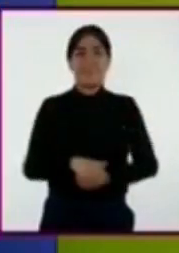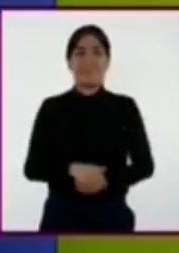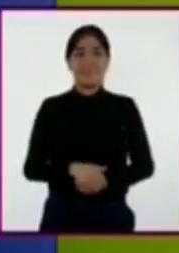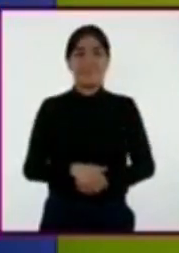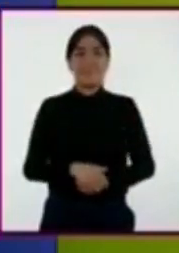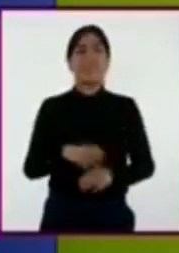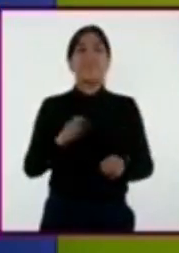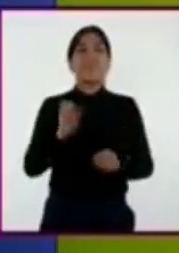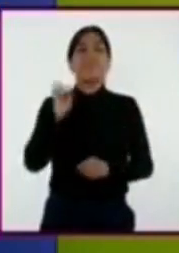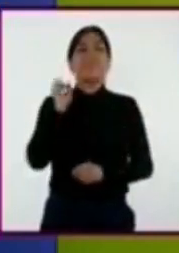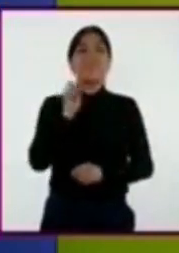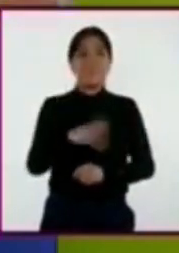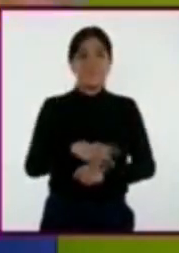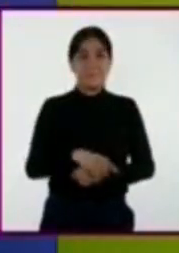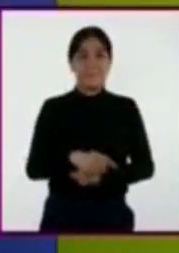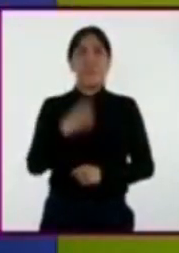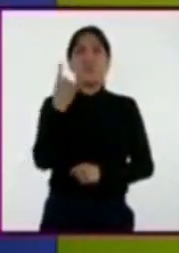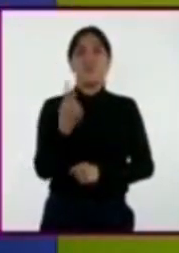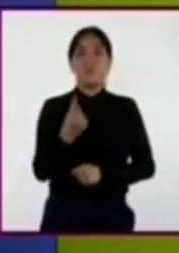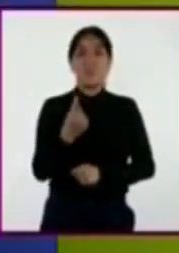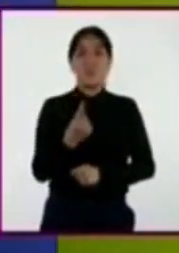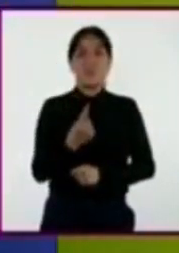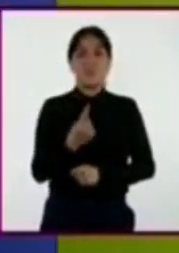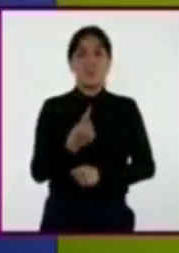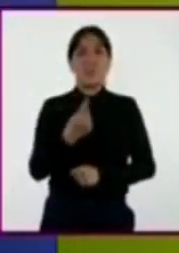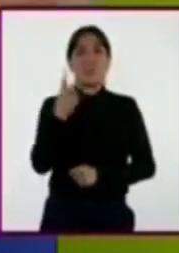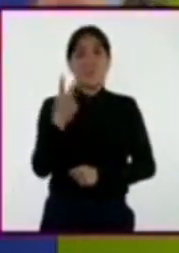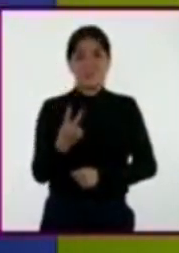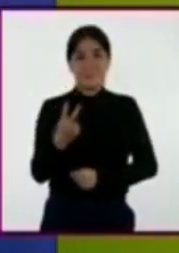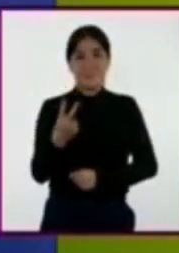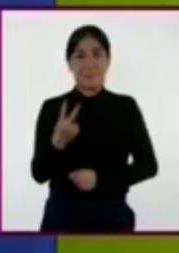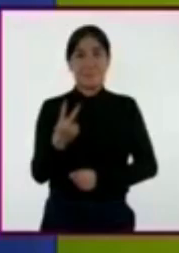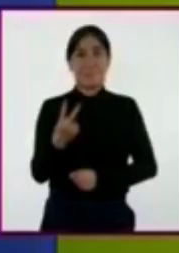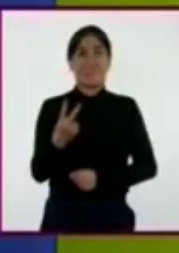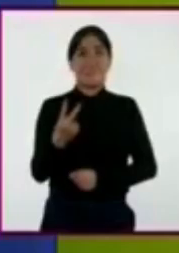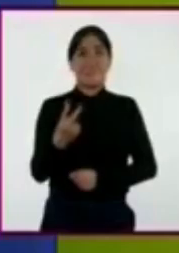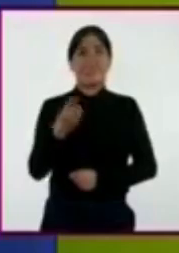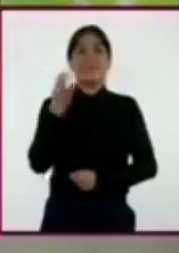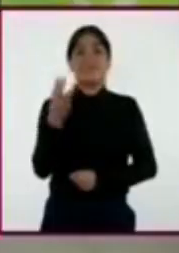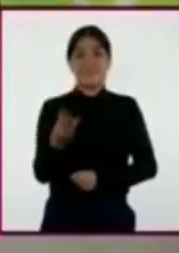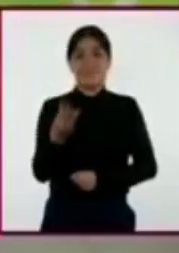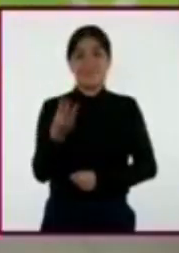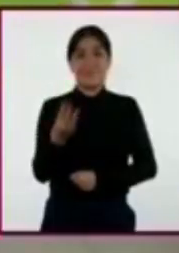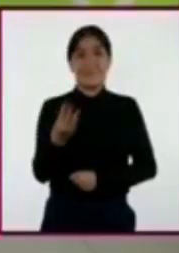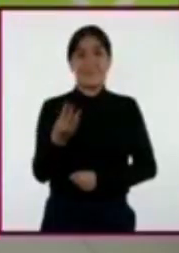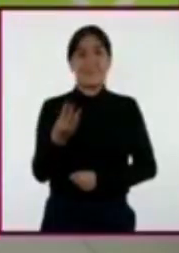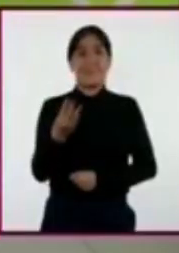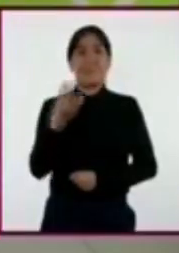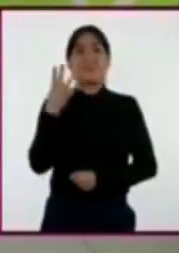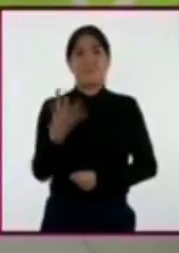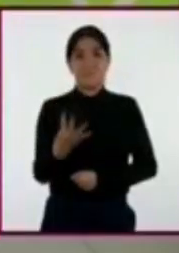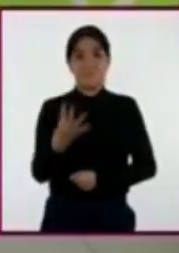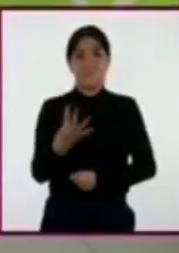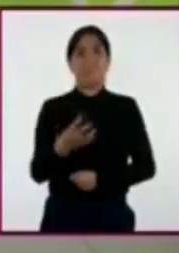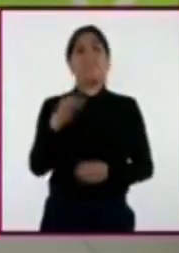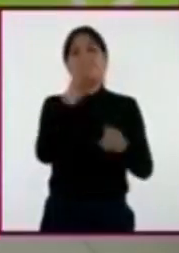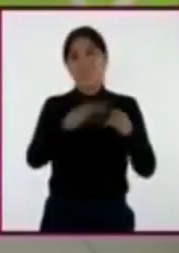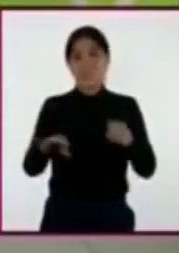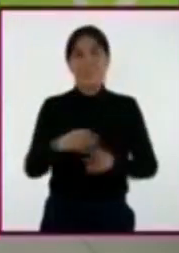nuestra finta. Y 1, 2, 3, 4,